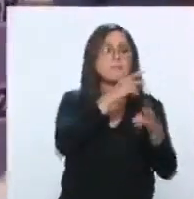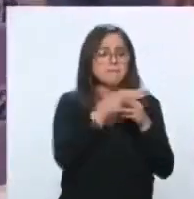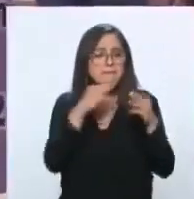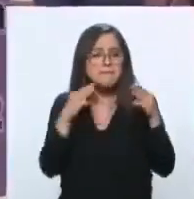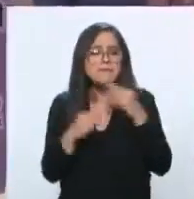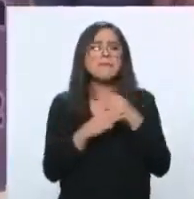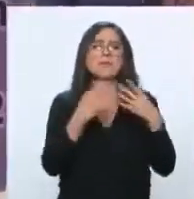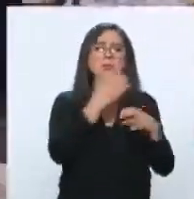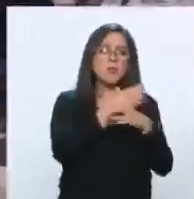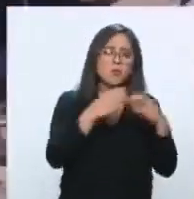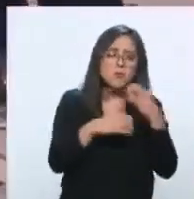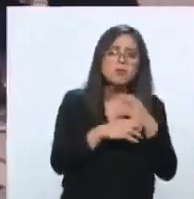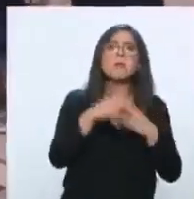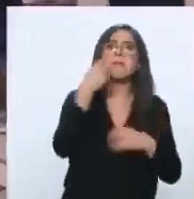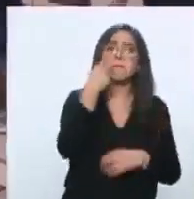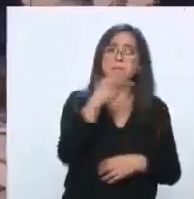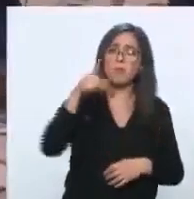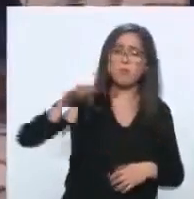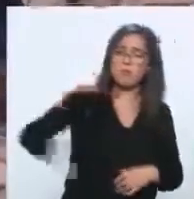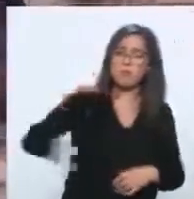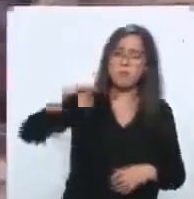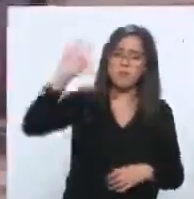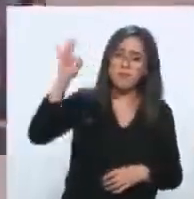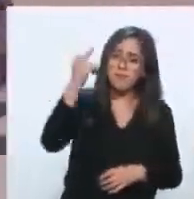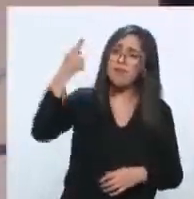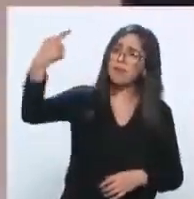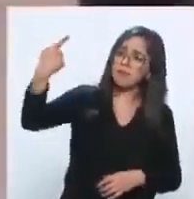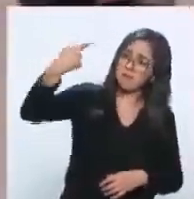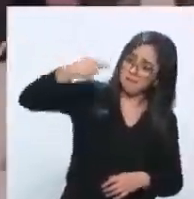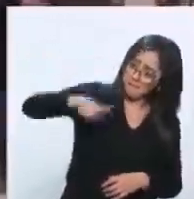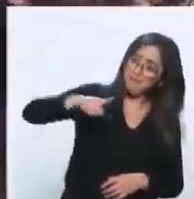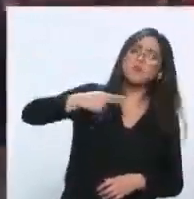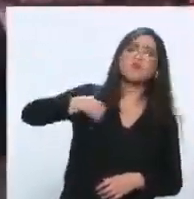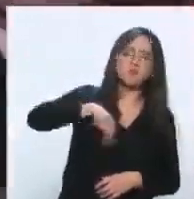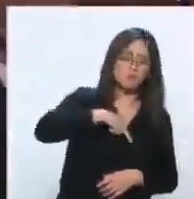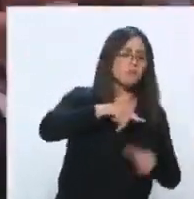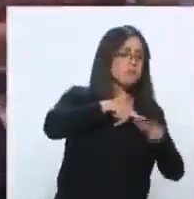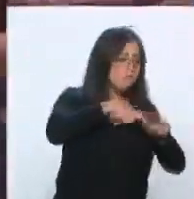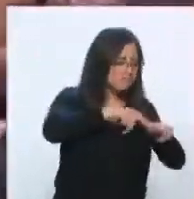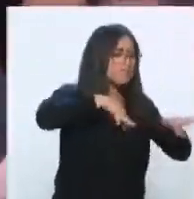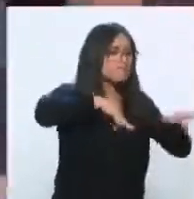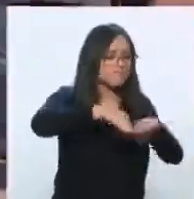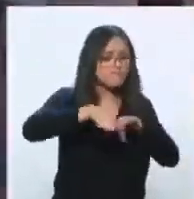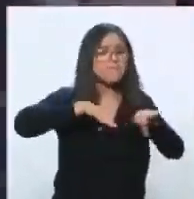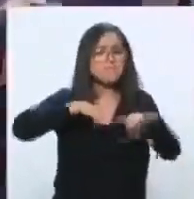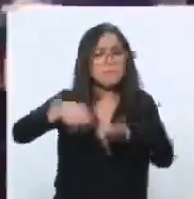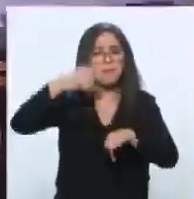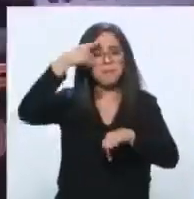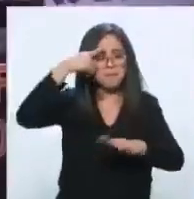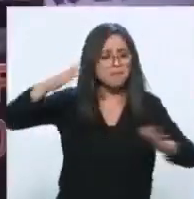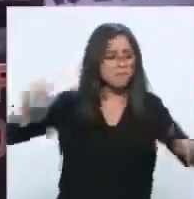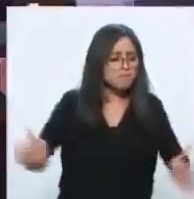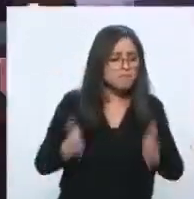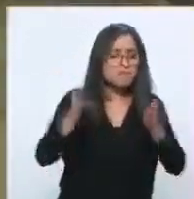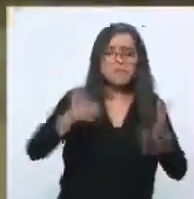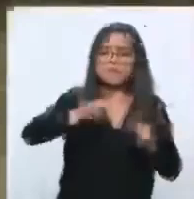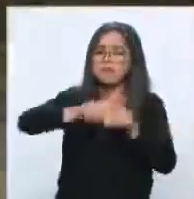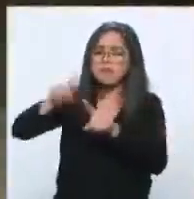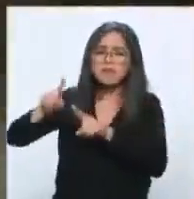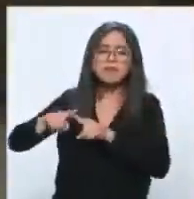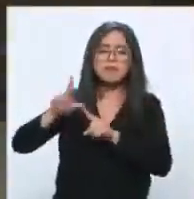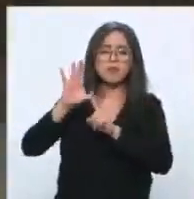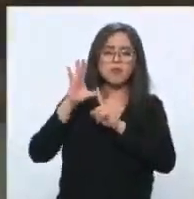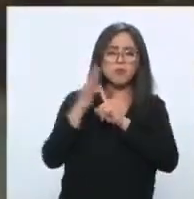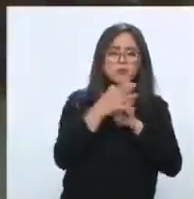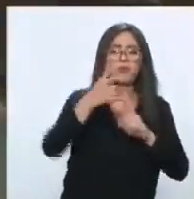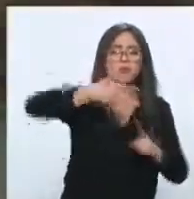federal, siguiendo instrucciones, pues seguiremos fortaleciendo, hemos fortalecido y seguiremos fortaleciendo a las comisiones de búsqueda,